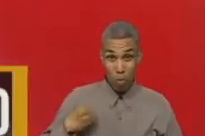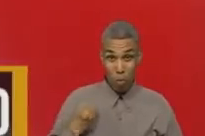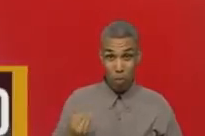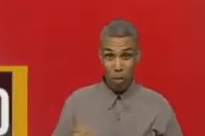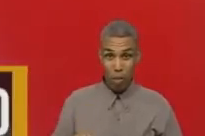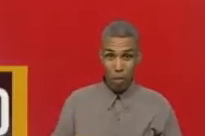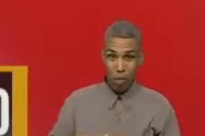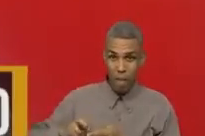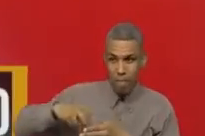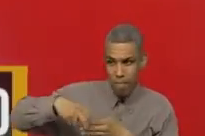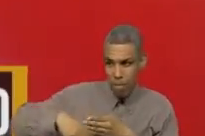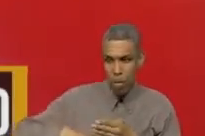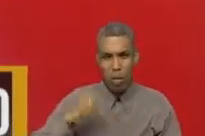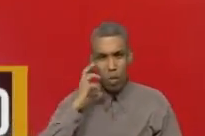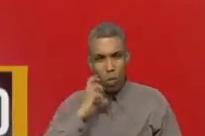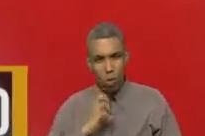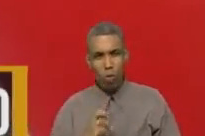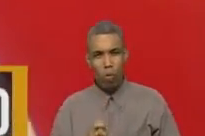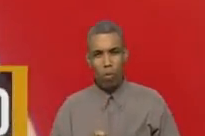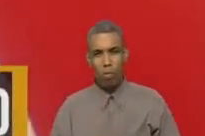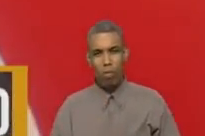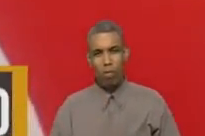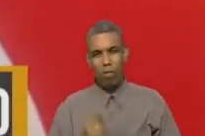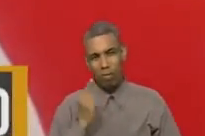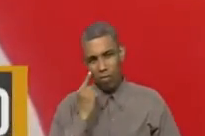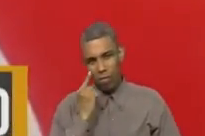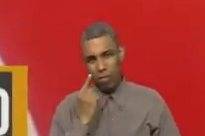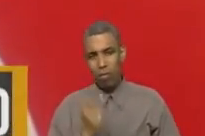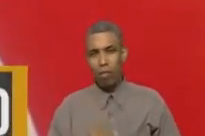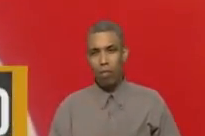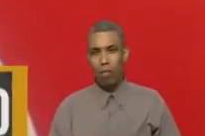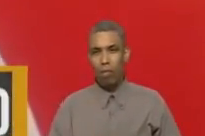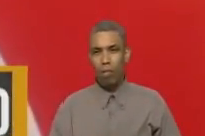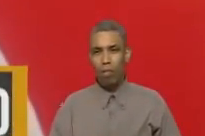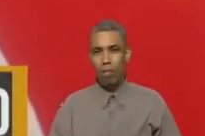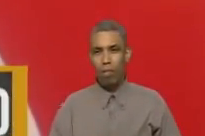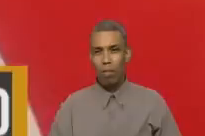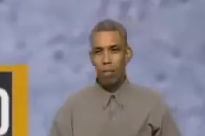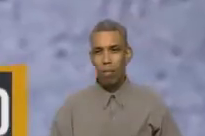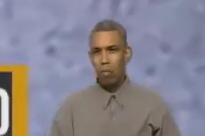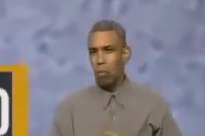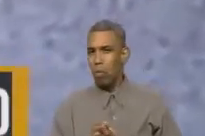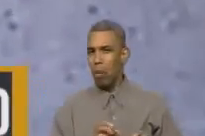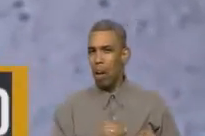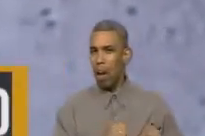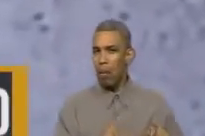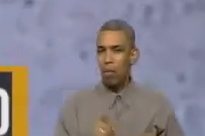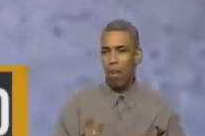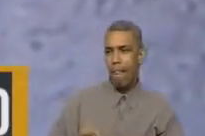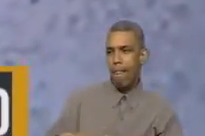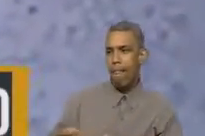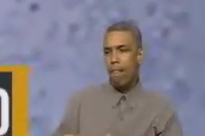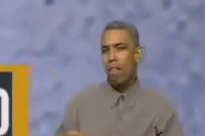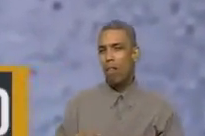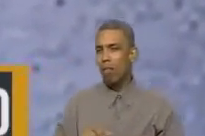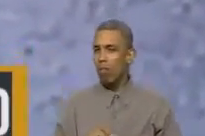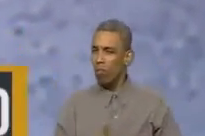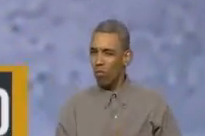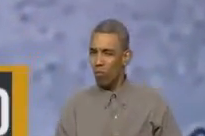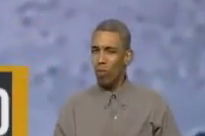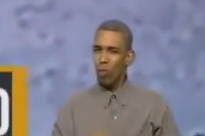tipo de actividades es porque hay otros que les colaboran, les apoyan. De manera